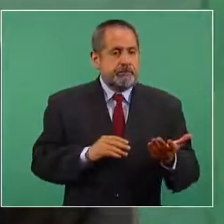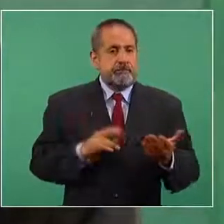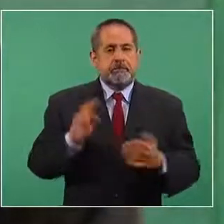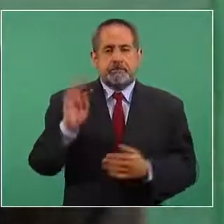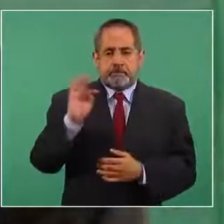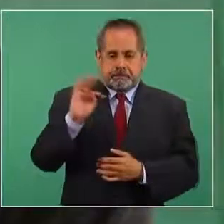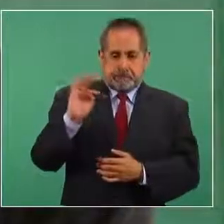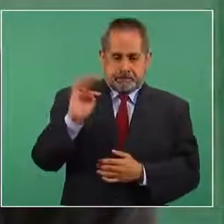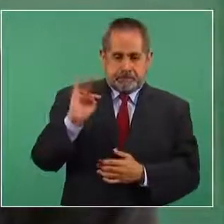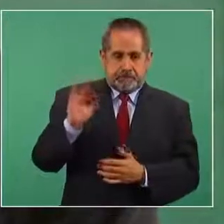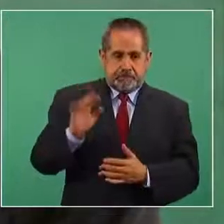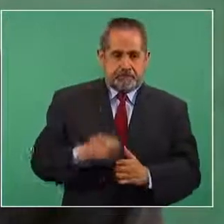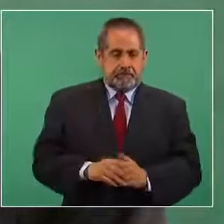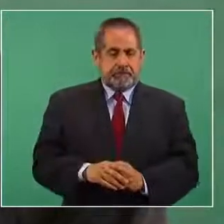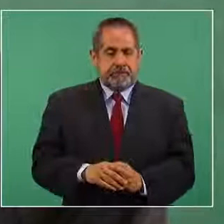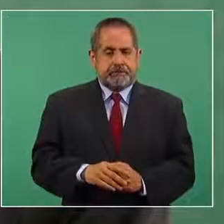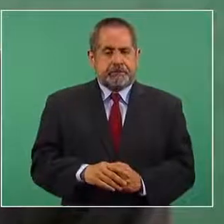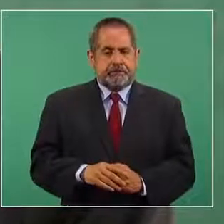la